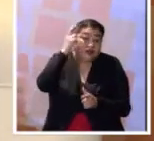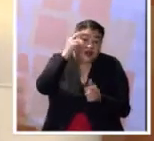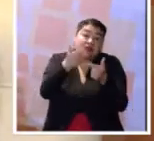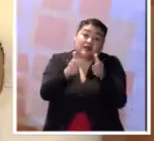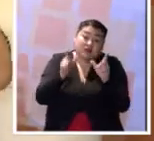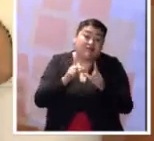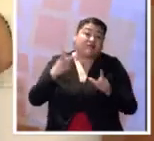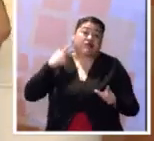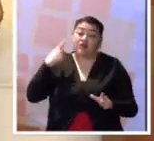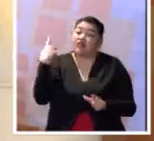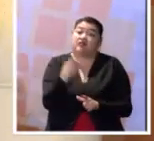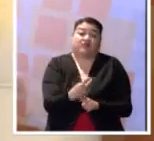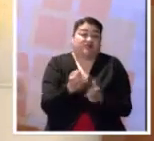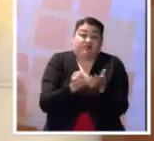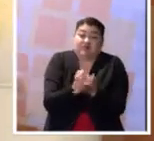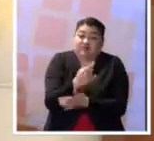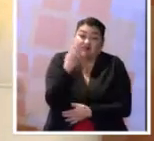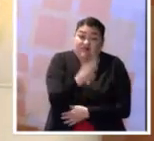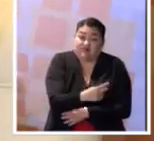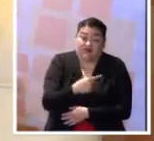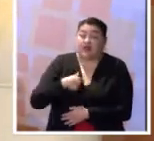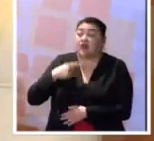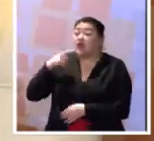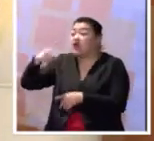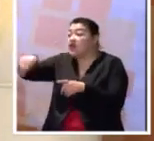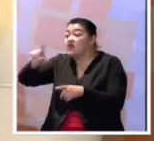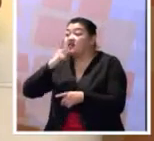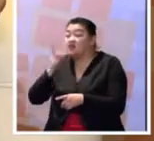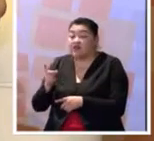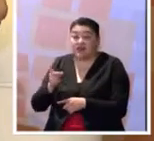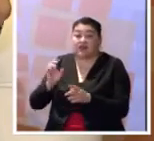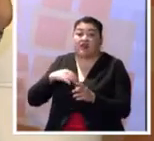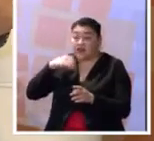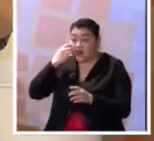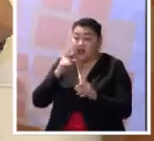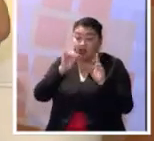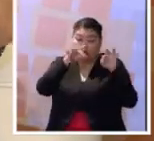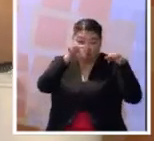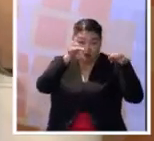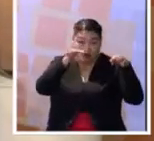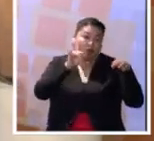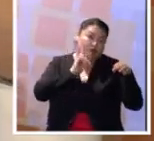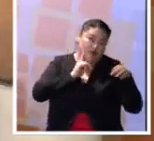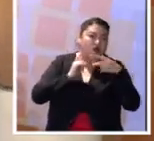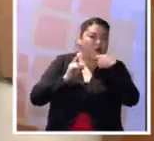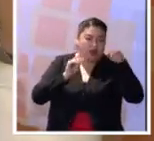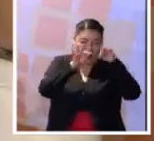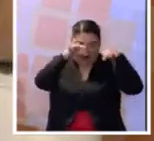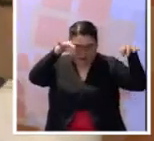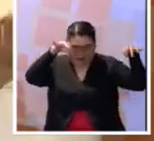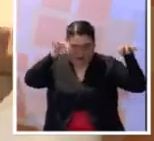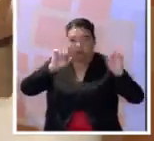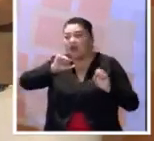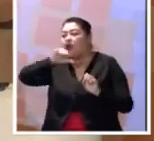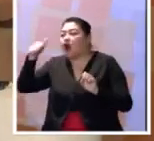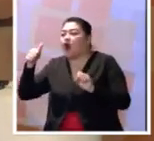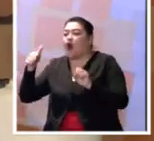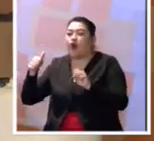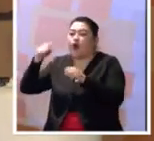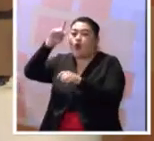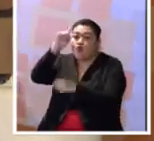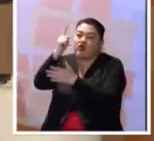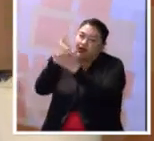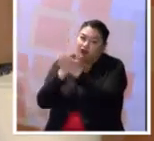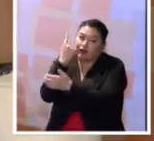partidos políticos que habían optado por intercalarlas porque tenían las dos opciones. Los que decidieron, pese a ese criterio, dejarlas por